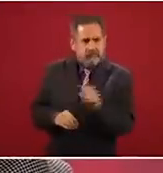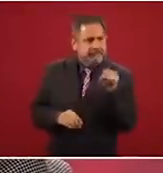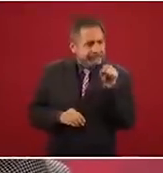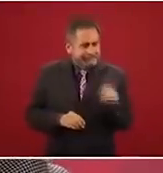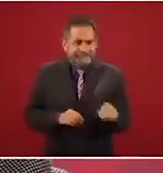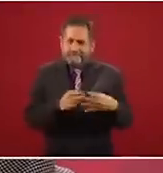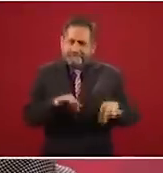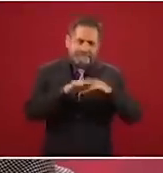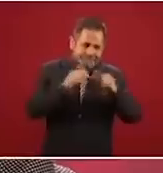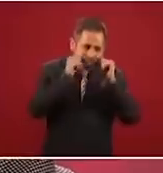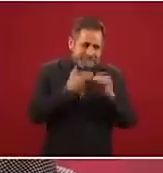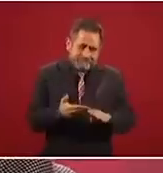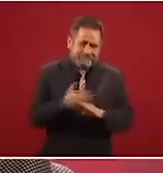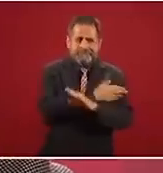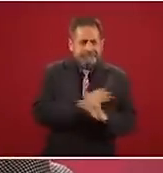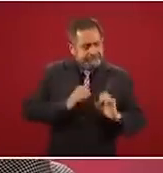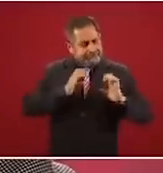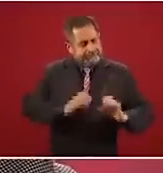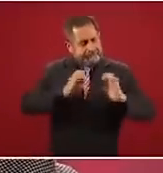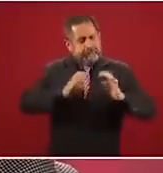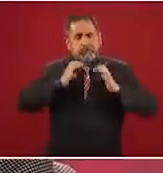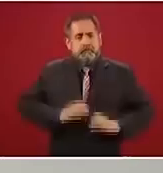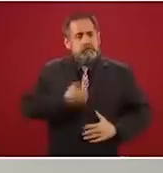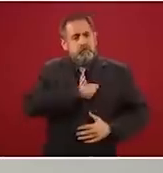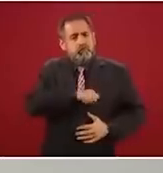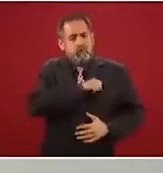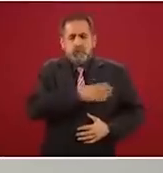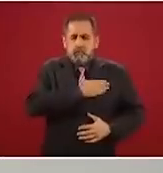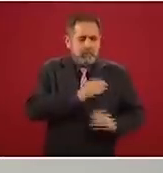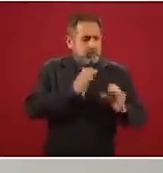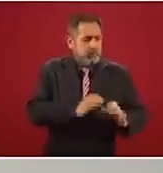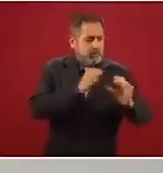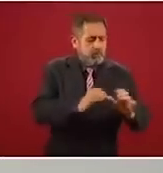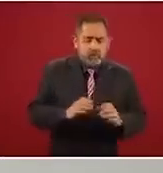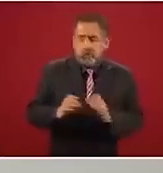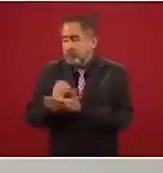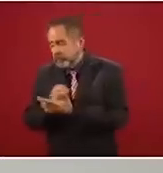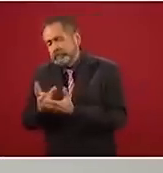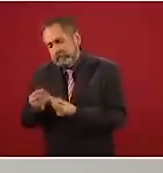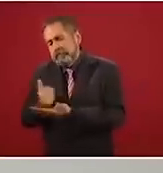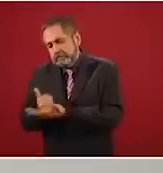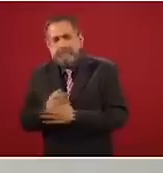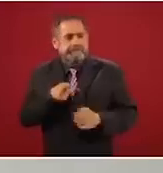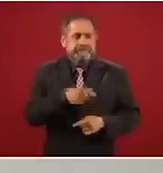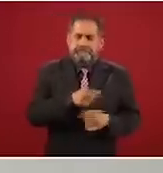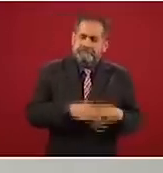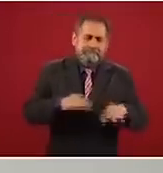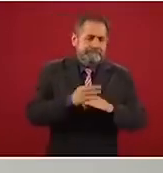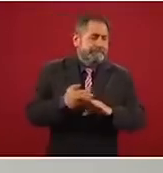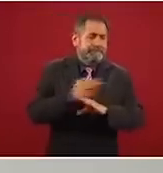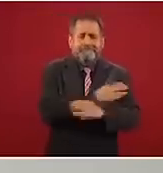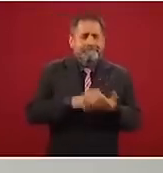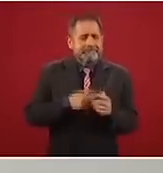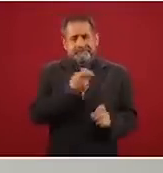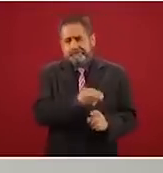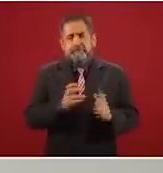mayor énfasis en la prevención y en la núcleo central de la familia, es el inicio